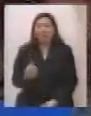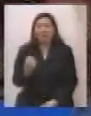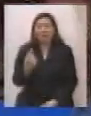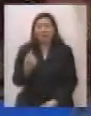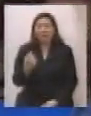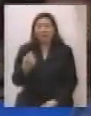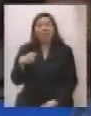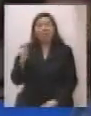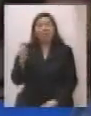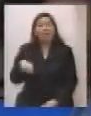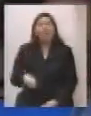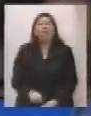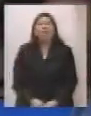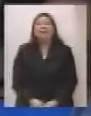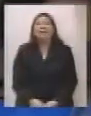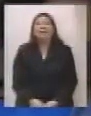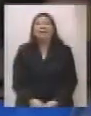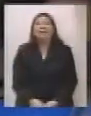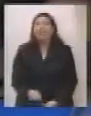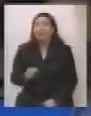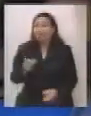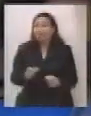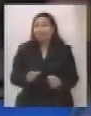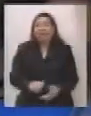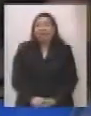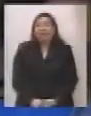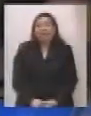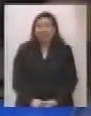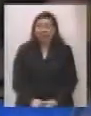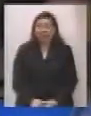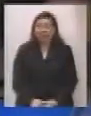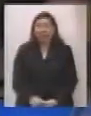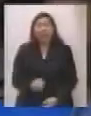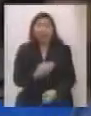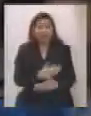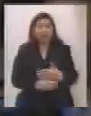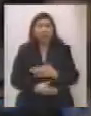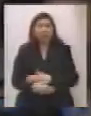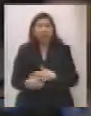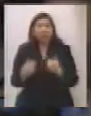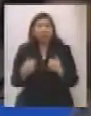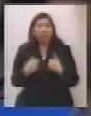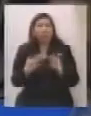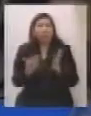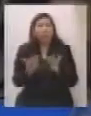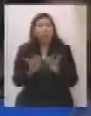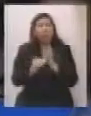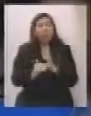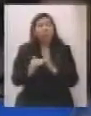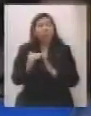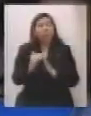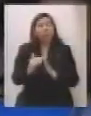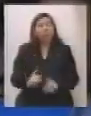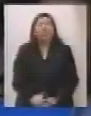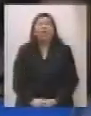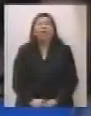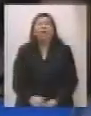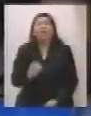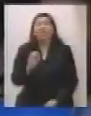ciento de las personas con discapacidad tienen estudios superiores solamente el